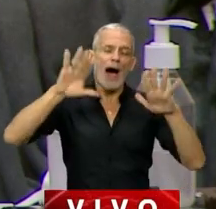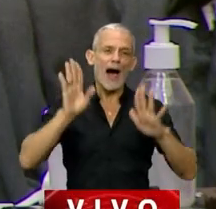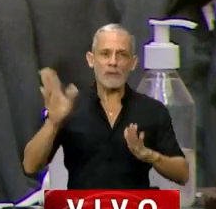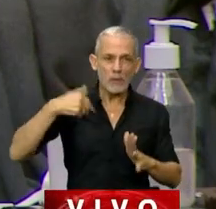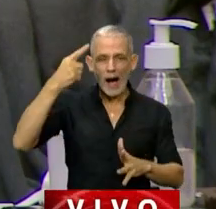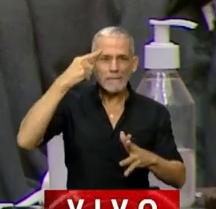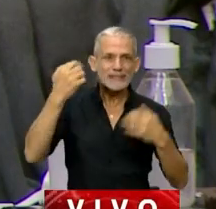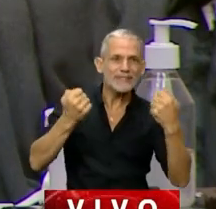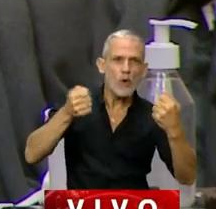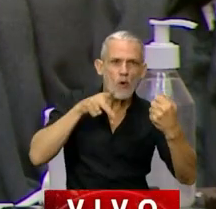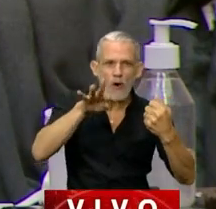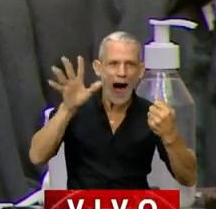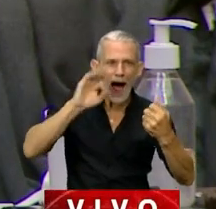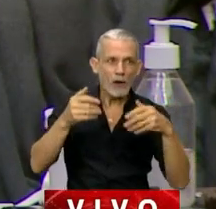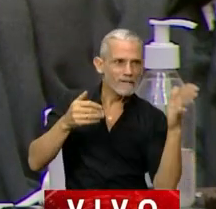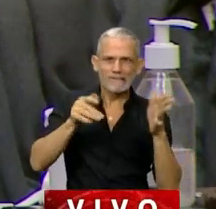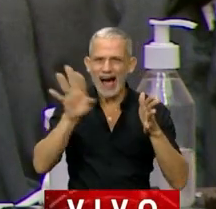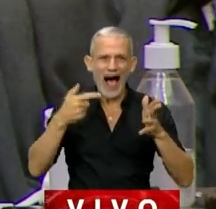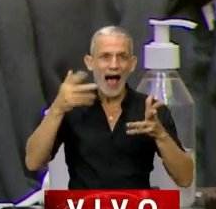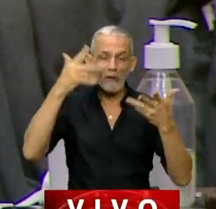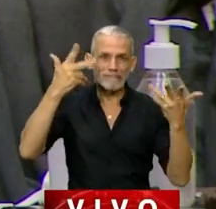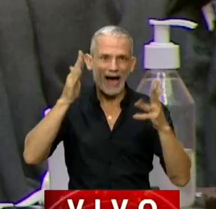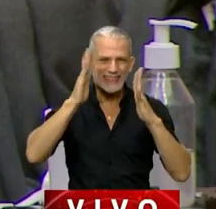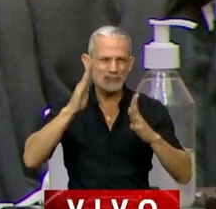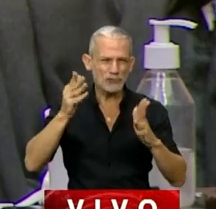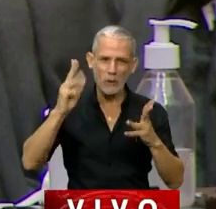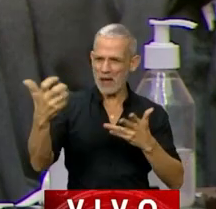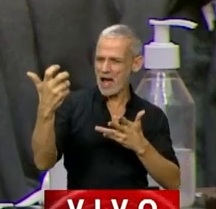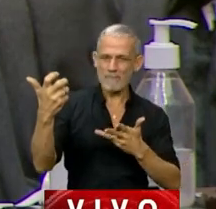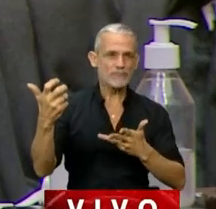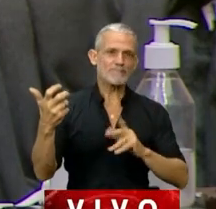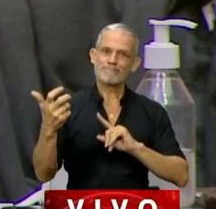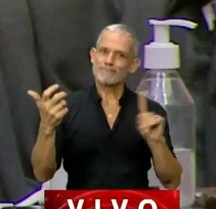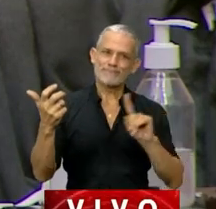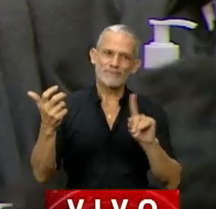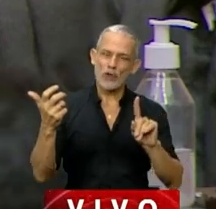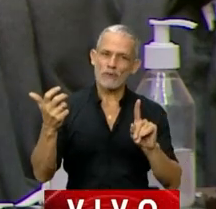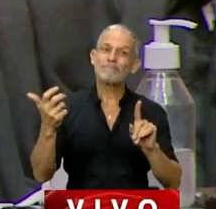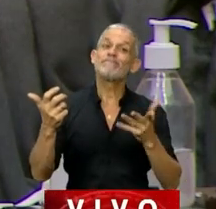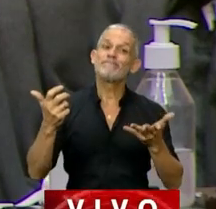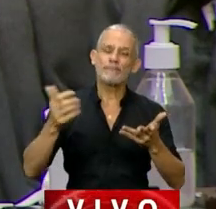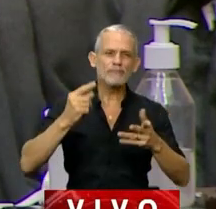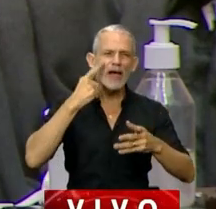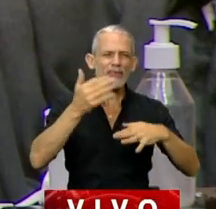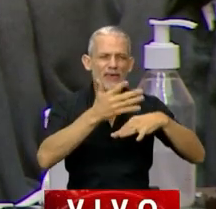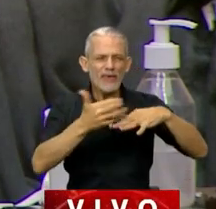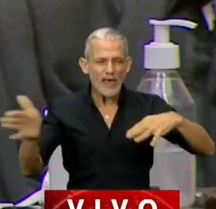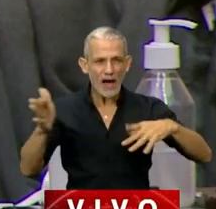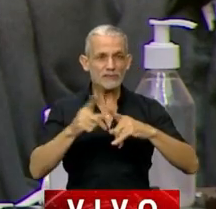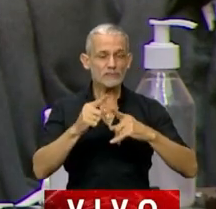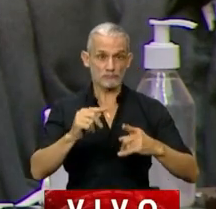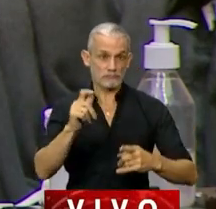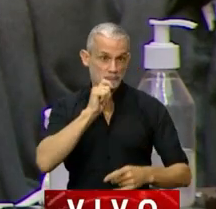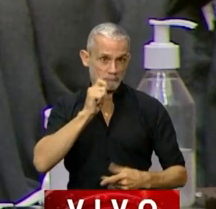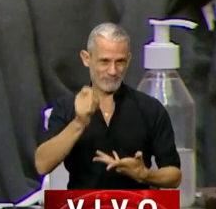iba pendiente de la ruta, del costado, de lo que pasaba. Pero sin embargo, días después, en